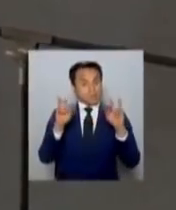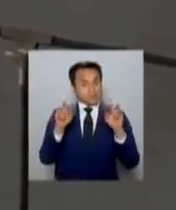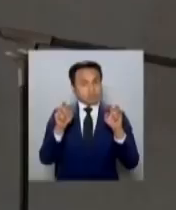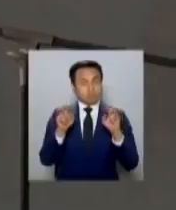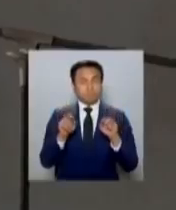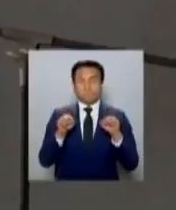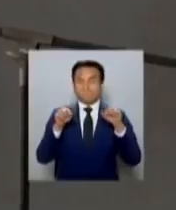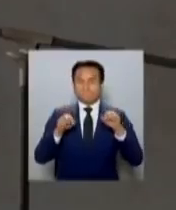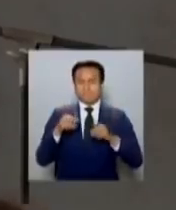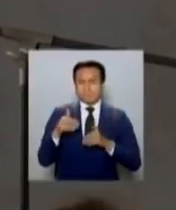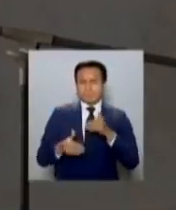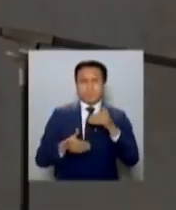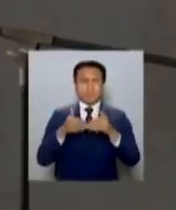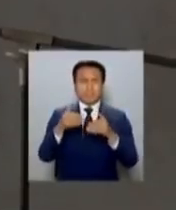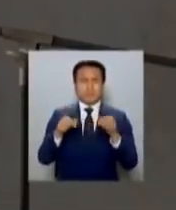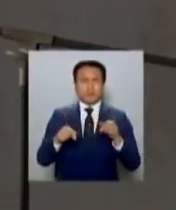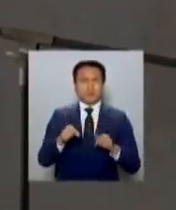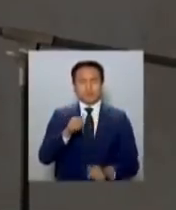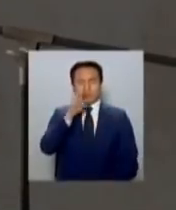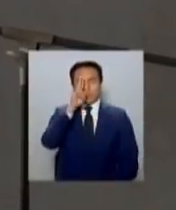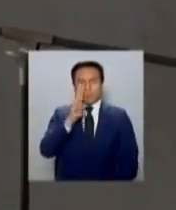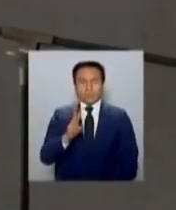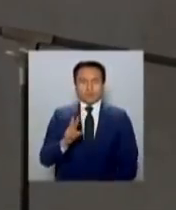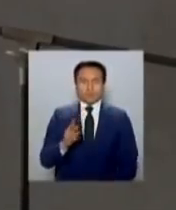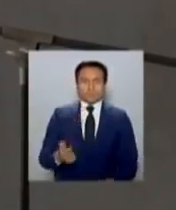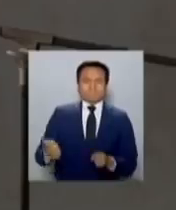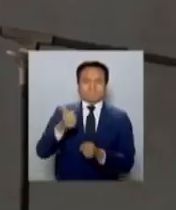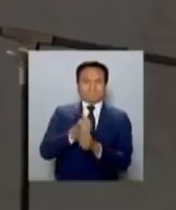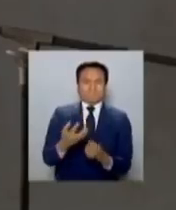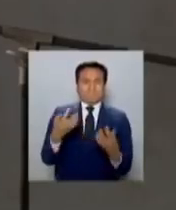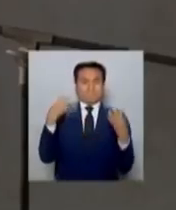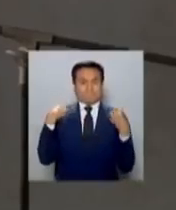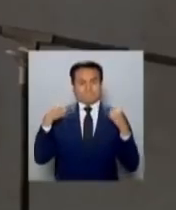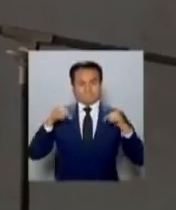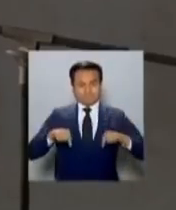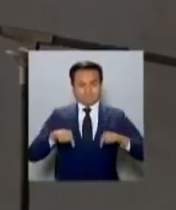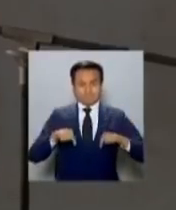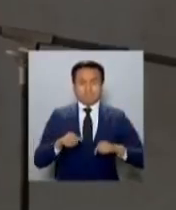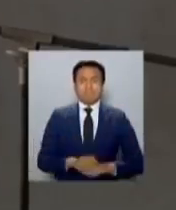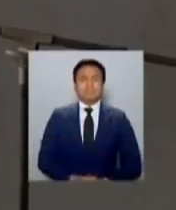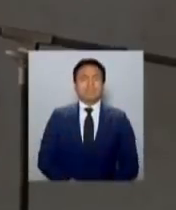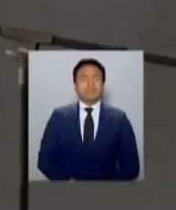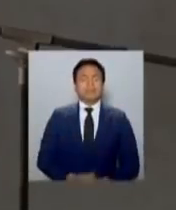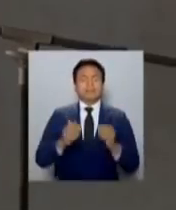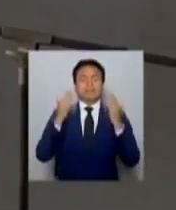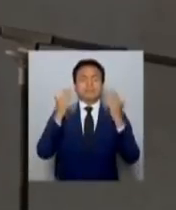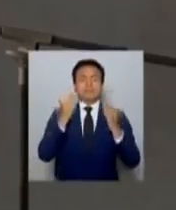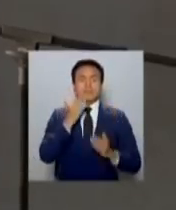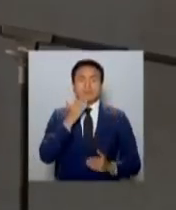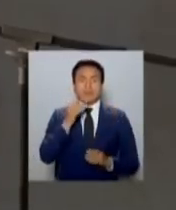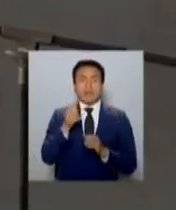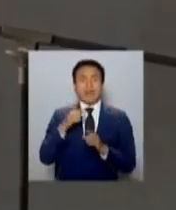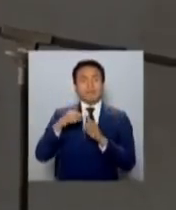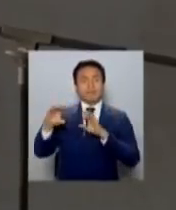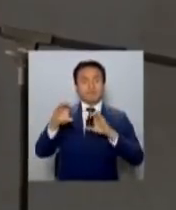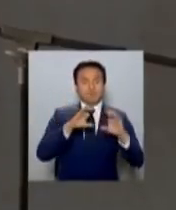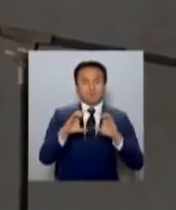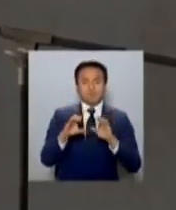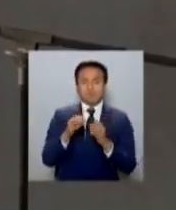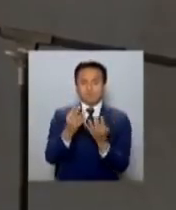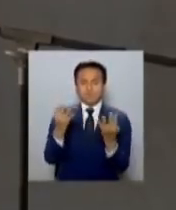del presidente electo, sino que se expandió a otros sectores de aprobabilidad. El análisis fue similar al que se produjo en Revolución Democrática, que con la designación